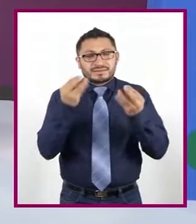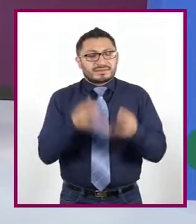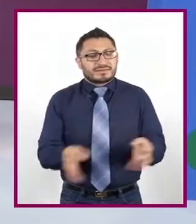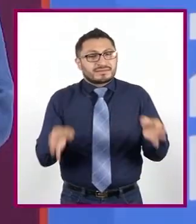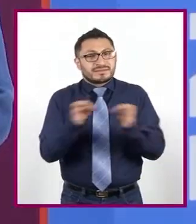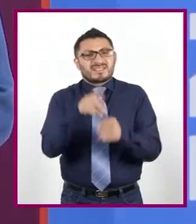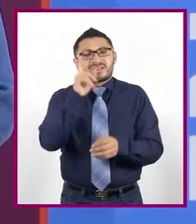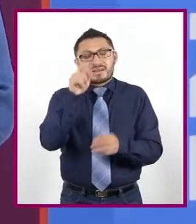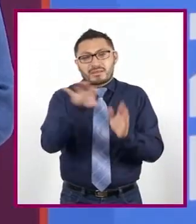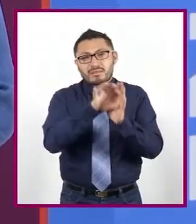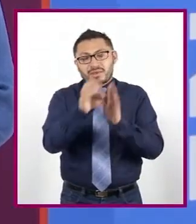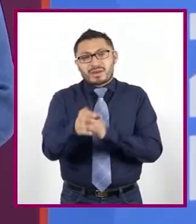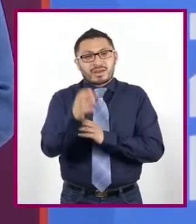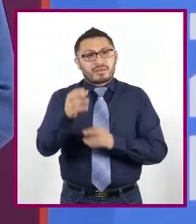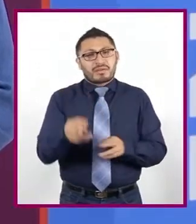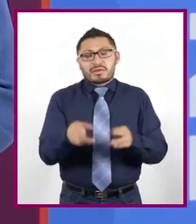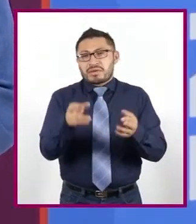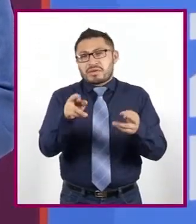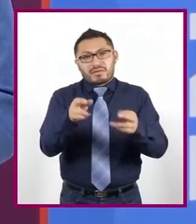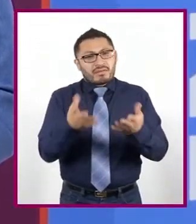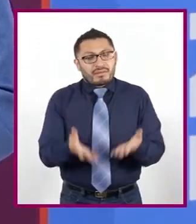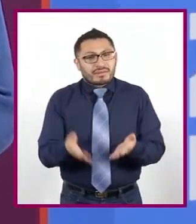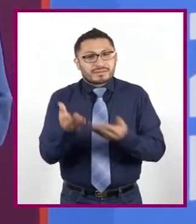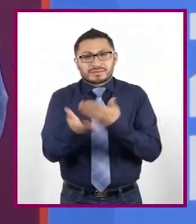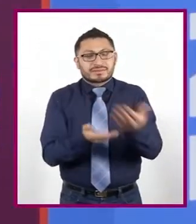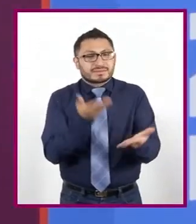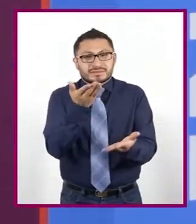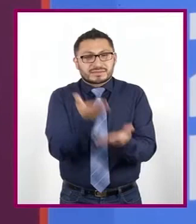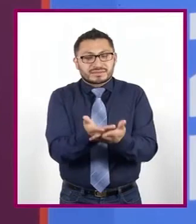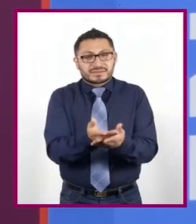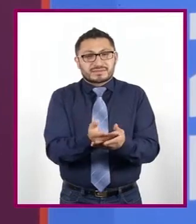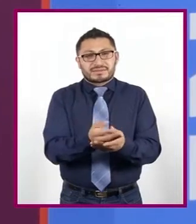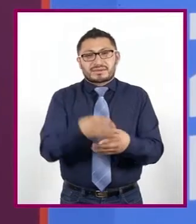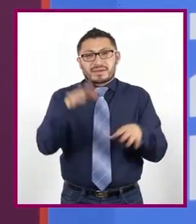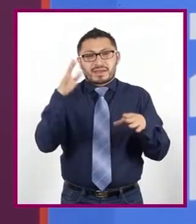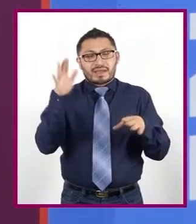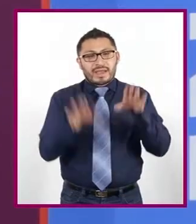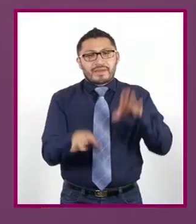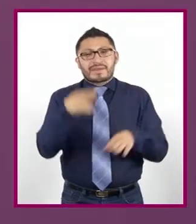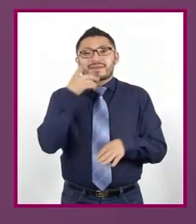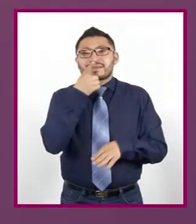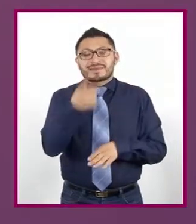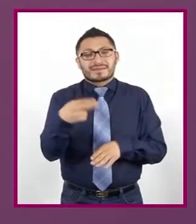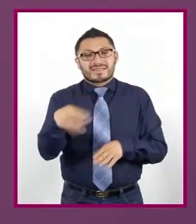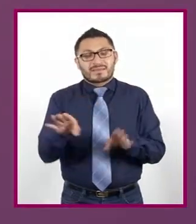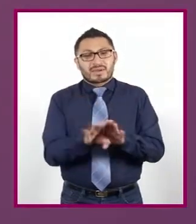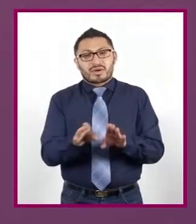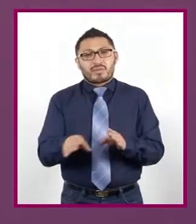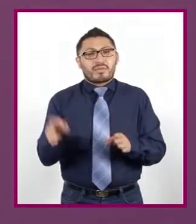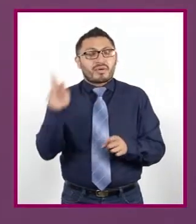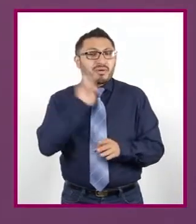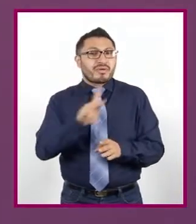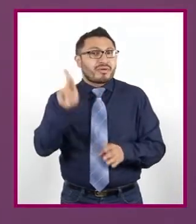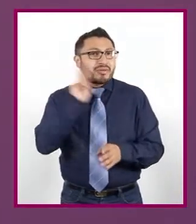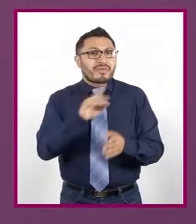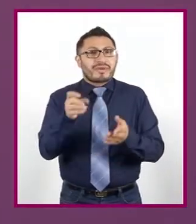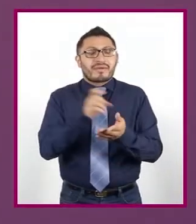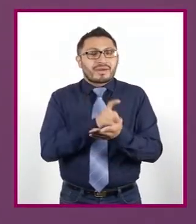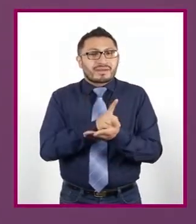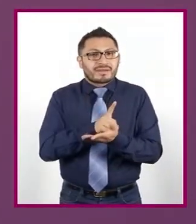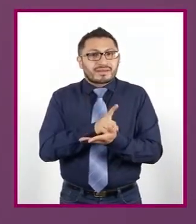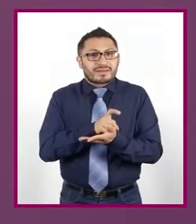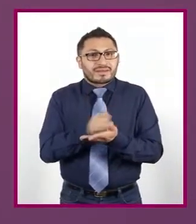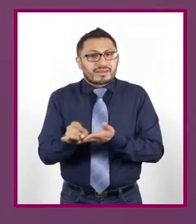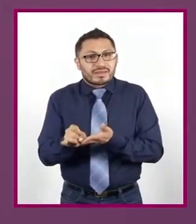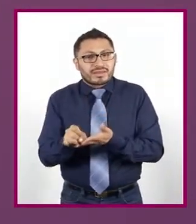al recibo de algún servicio, que muchas veces los llamamos comprobantes de domicilio, pero son